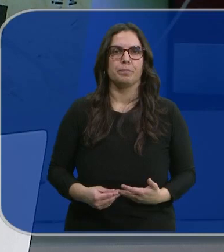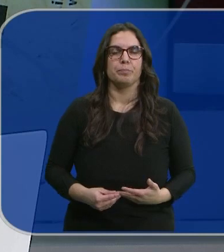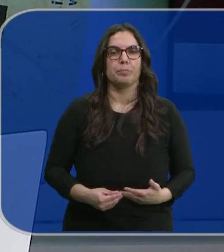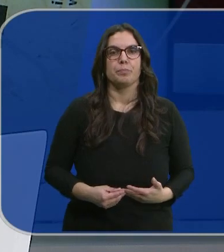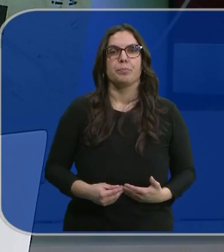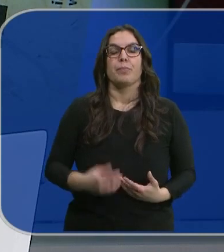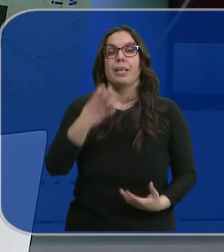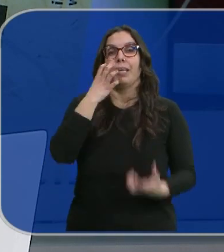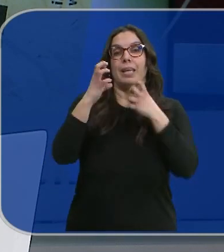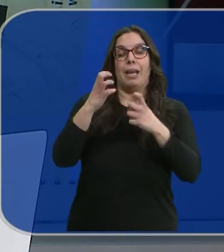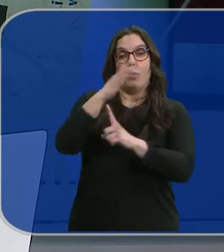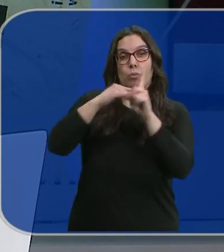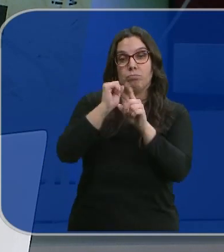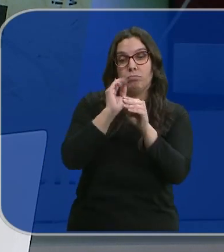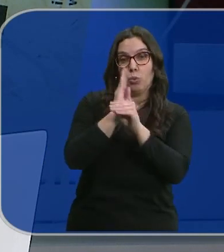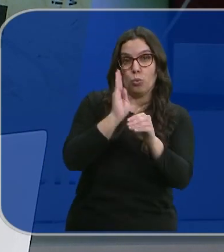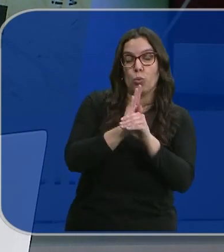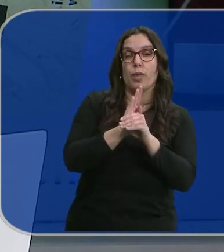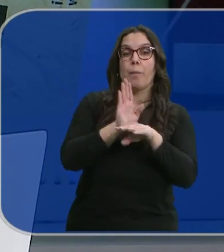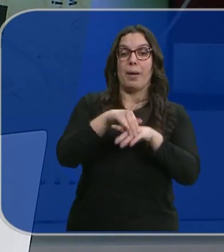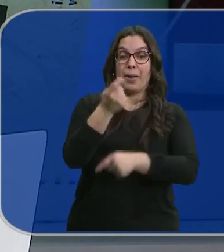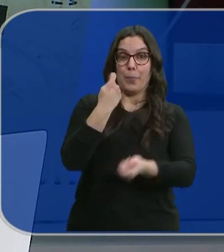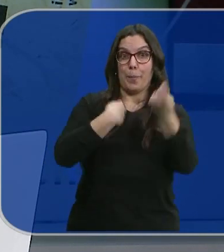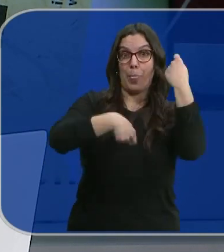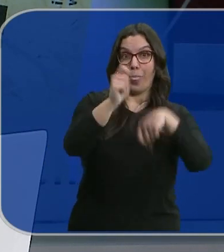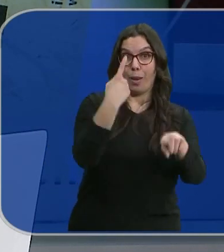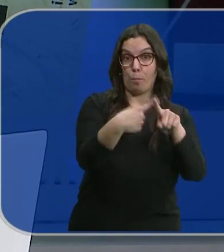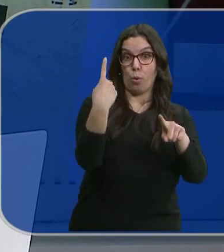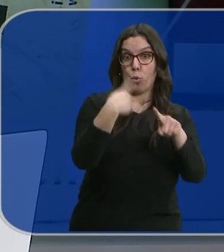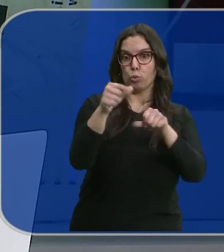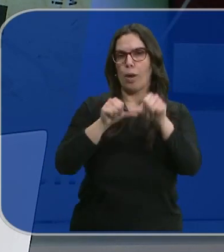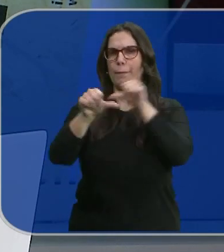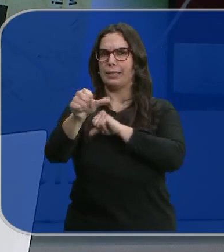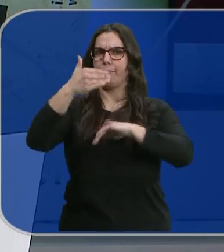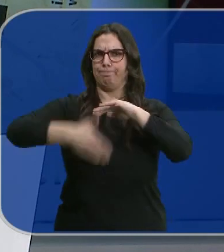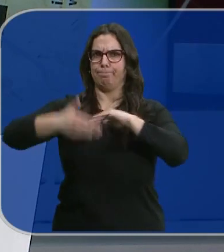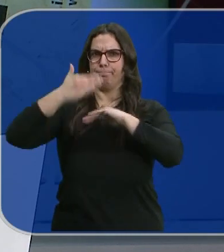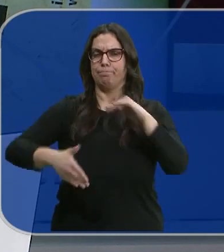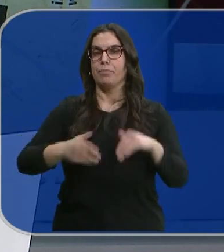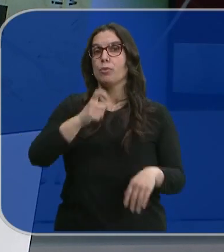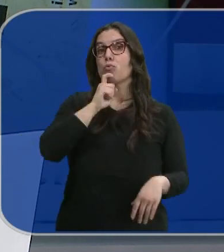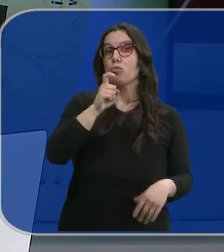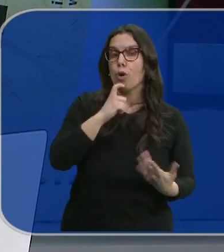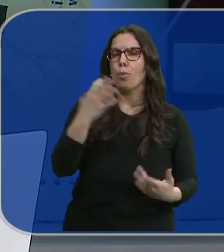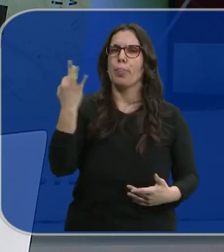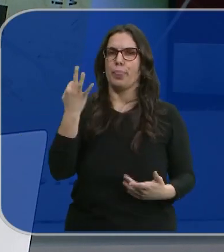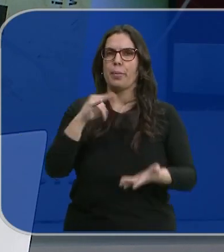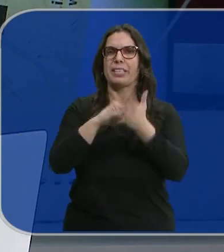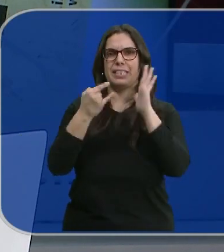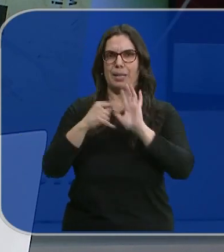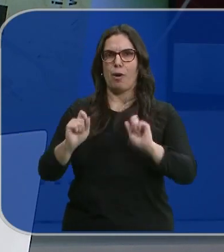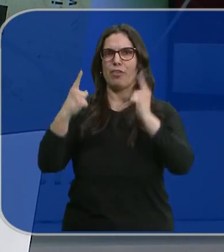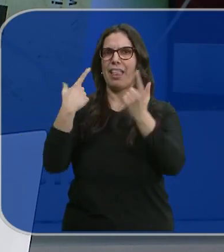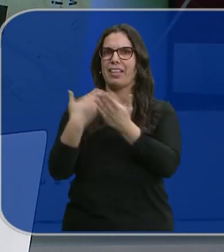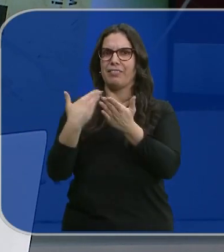Utilizar los reclamos ecológicos para vender un producto no será tan sencillo a partir de ahora. Para hacerlo será necesario el respaldo de los sistemas